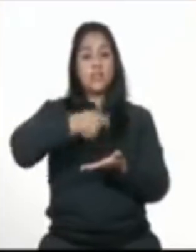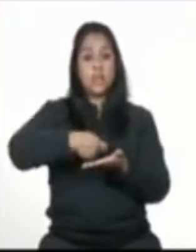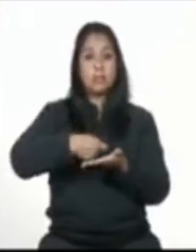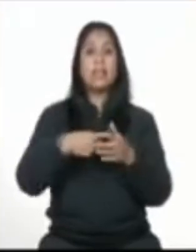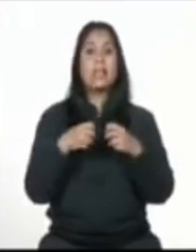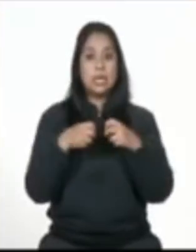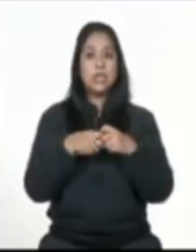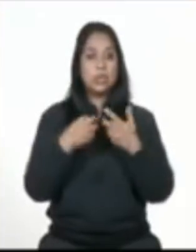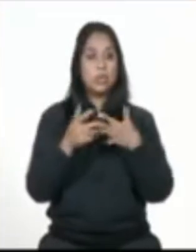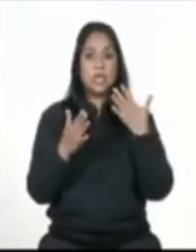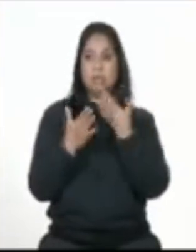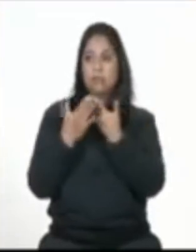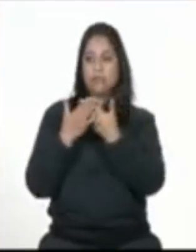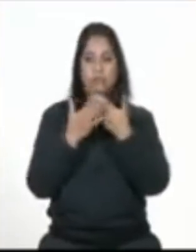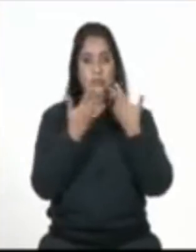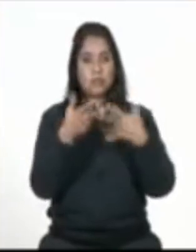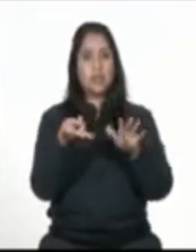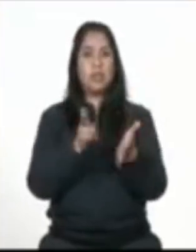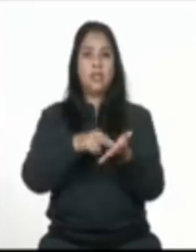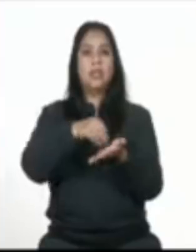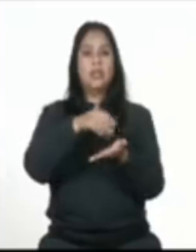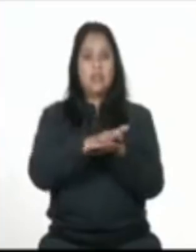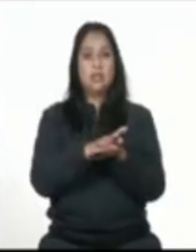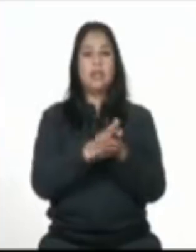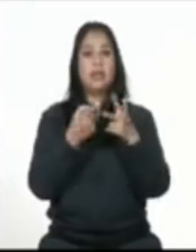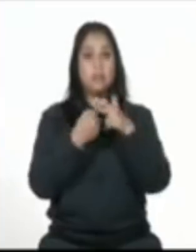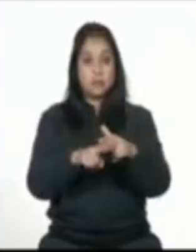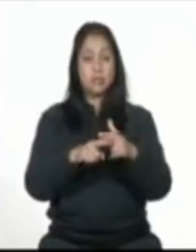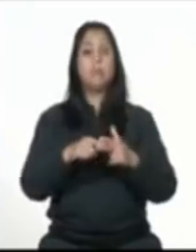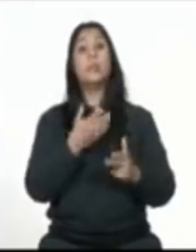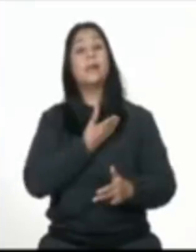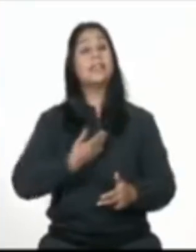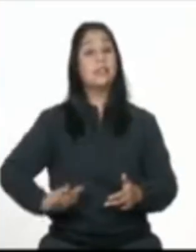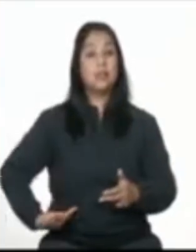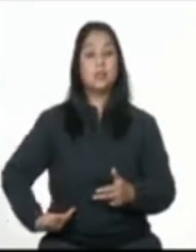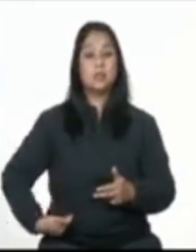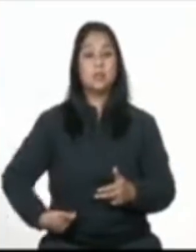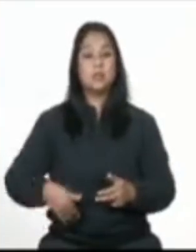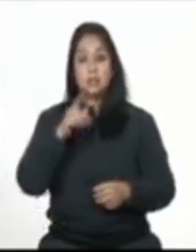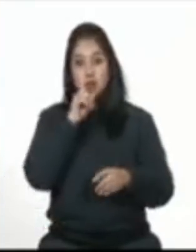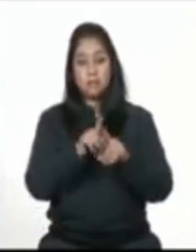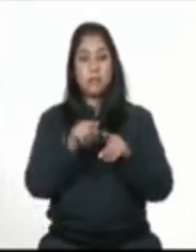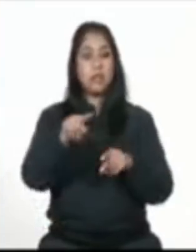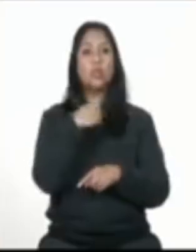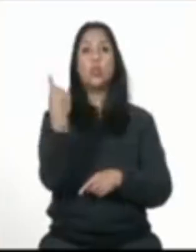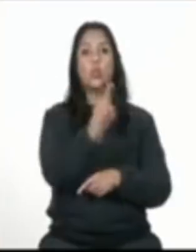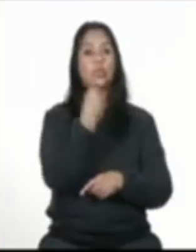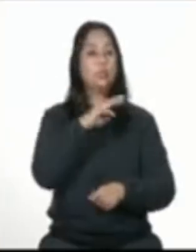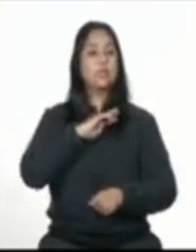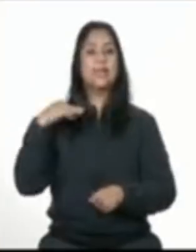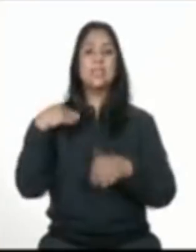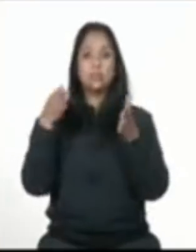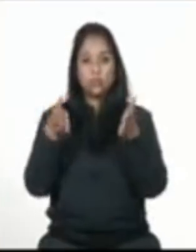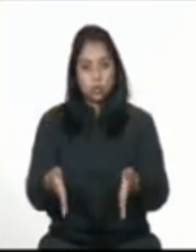en los próximos días entrando en vigencia, principiando por la presidencia y todos los ministros y